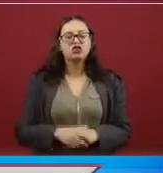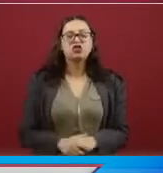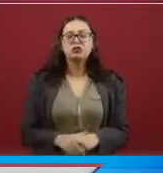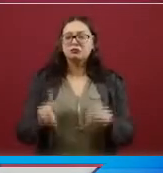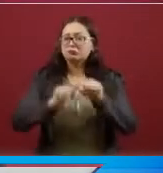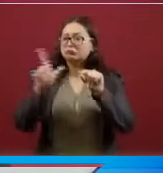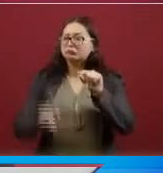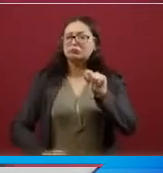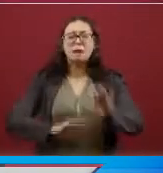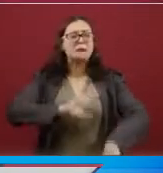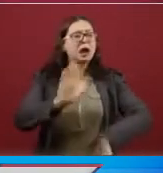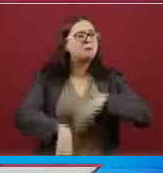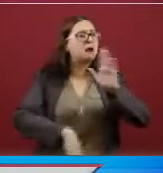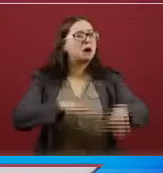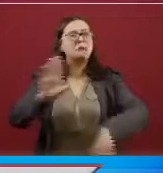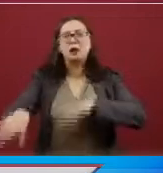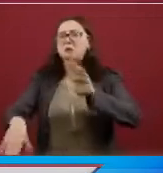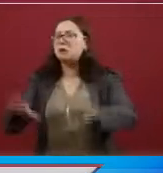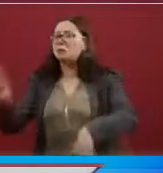Peña,